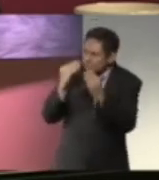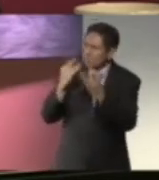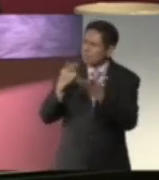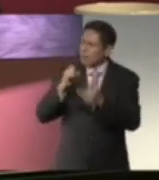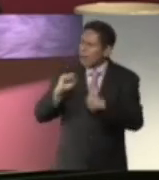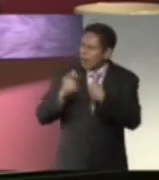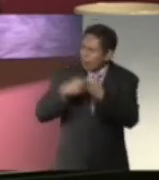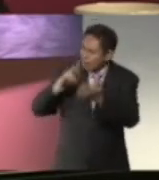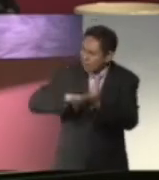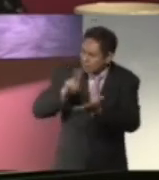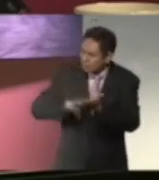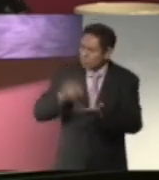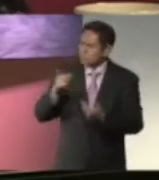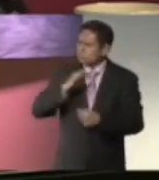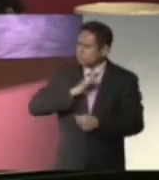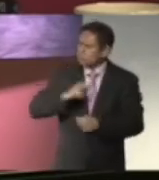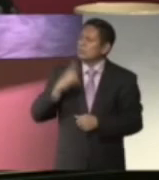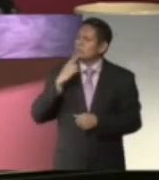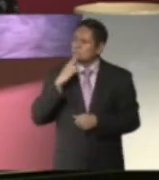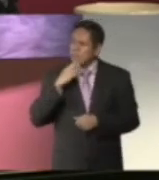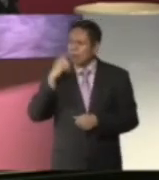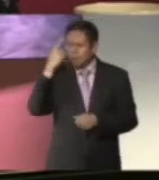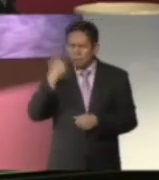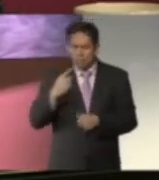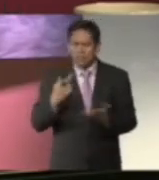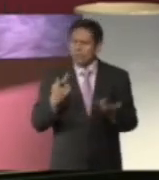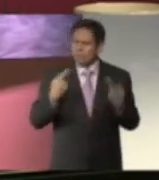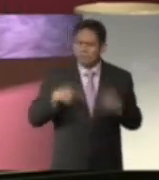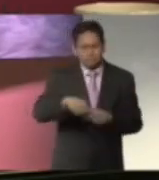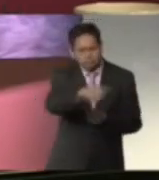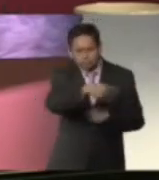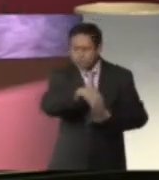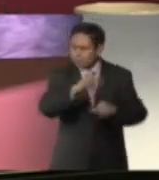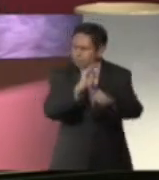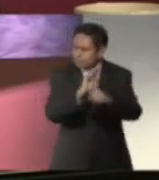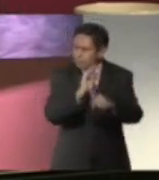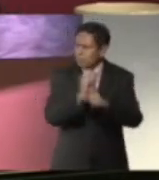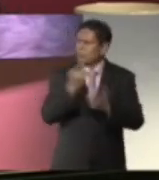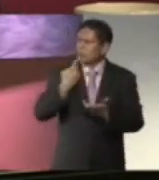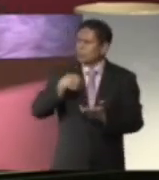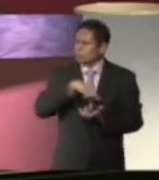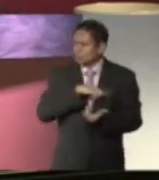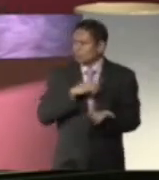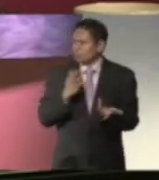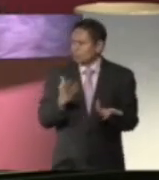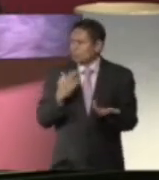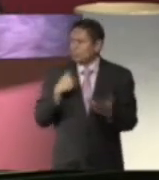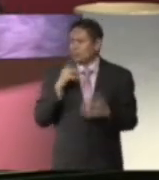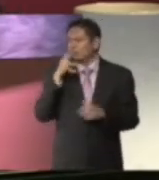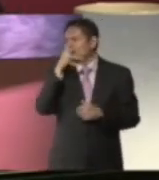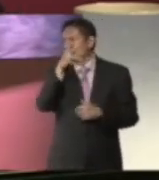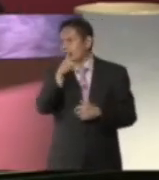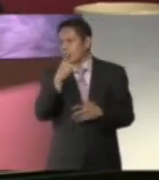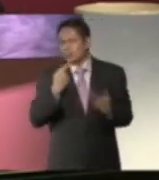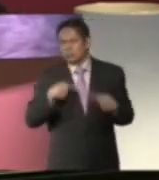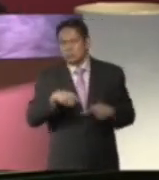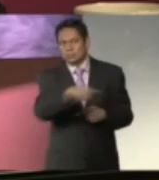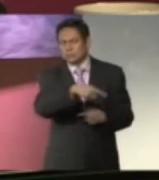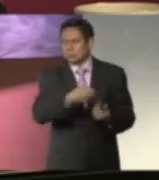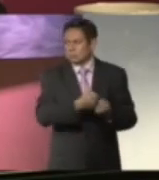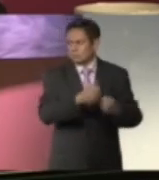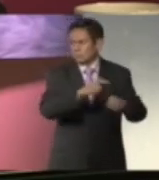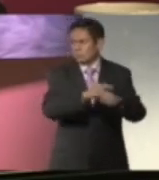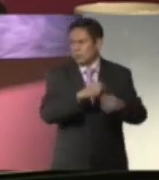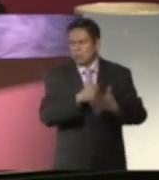realmente nos va a ayudar como, como científicos sociales a contribuir a que la sociedad pueda